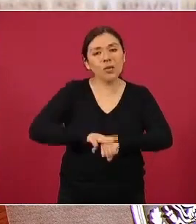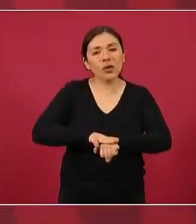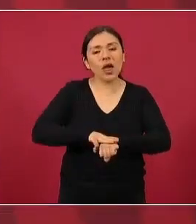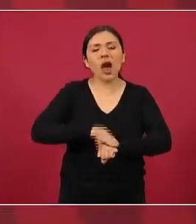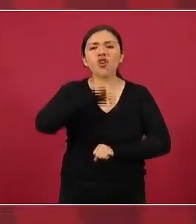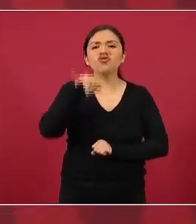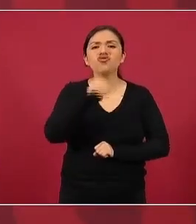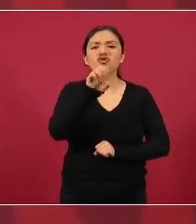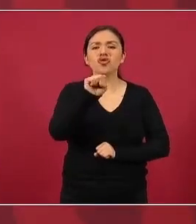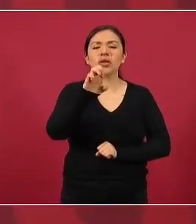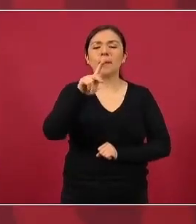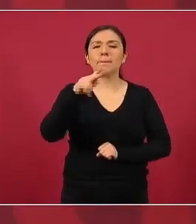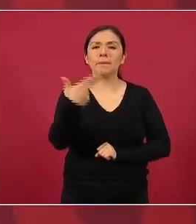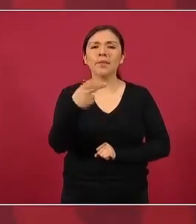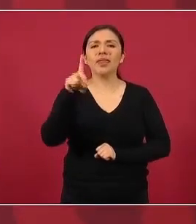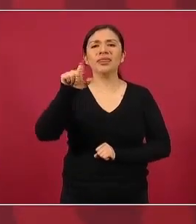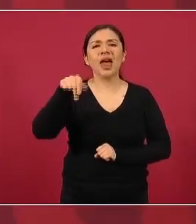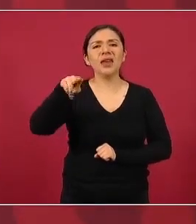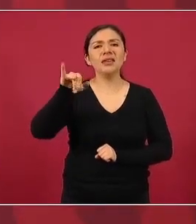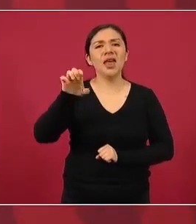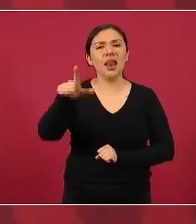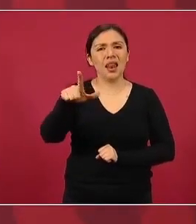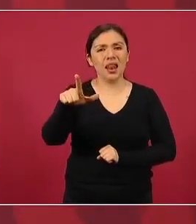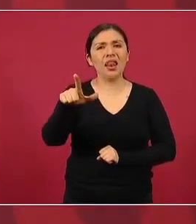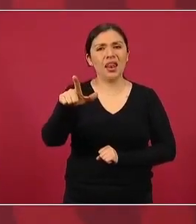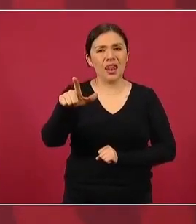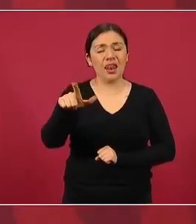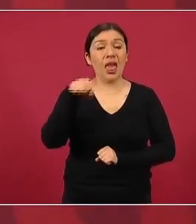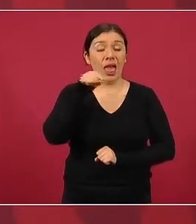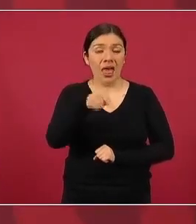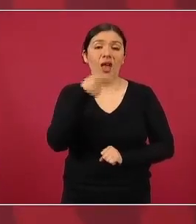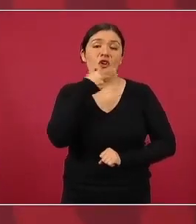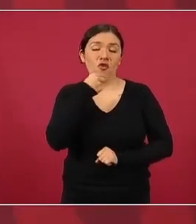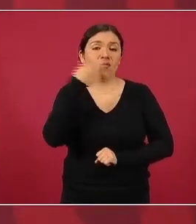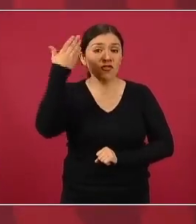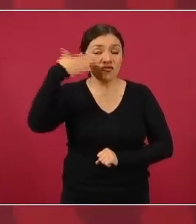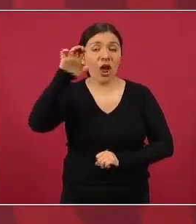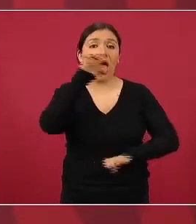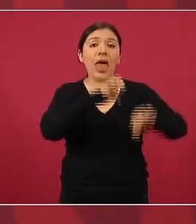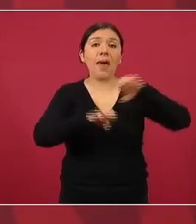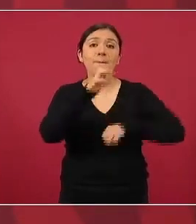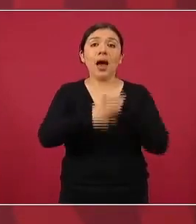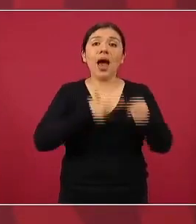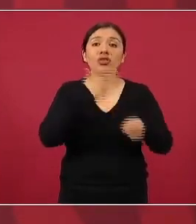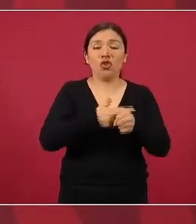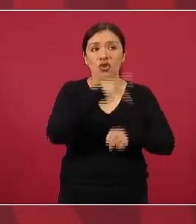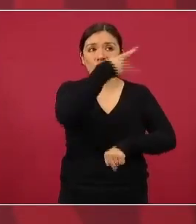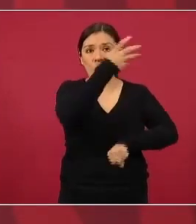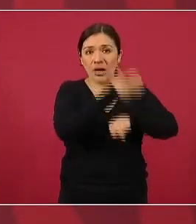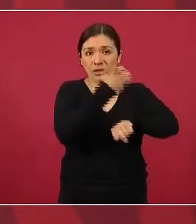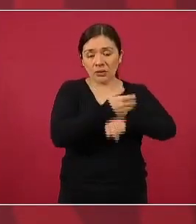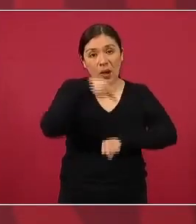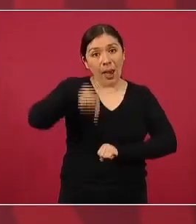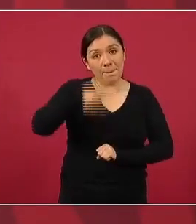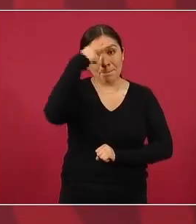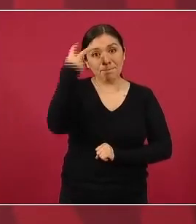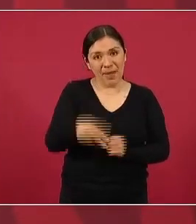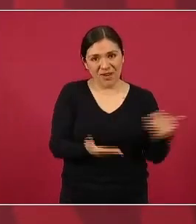Joseph Daniel, que fue embajador de Estados Unidos en México